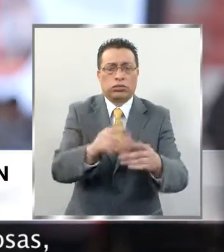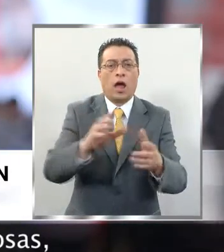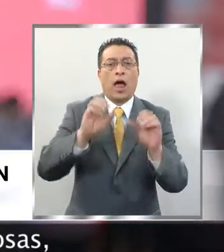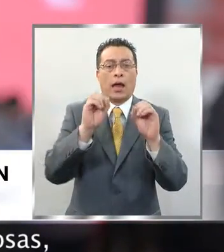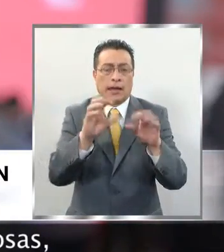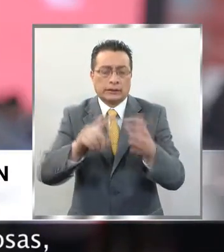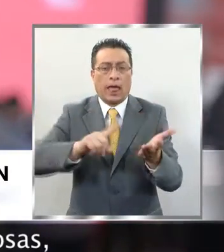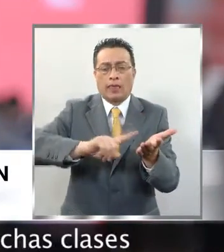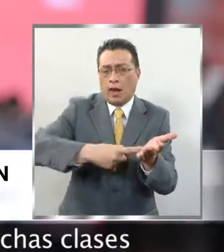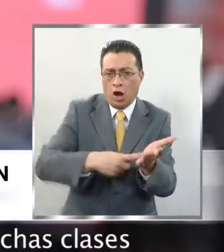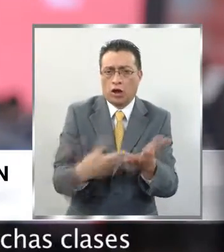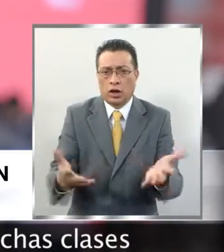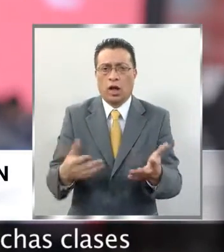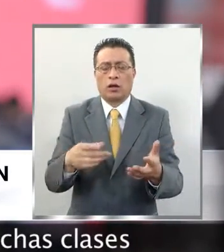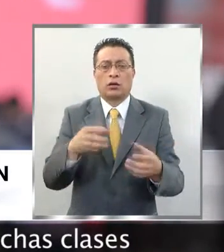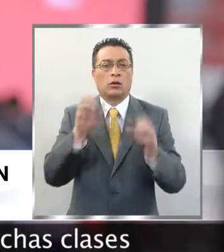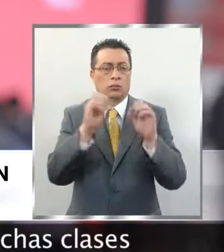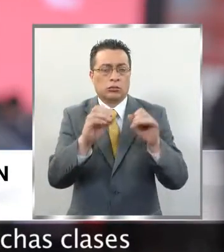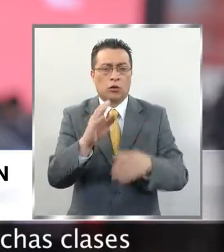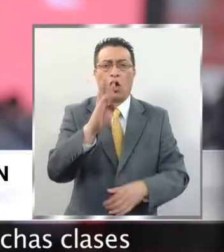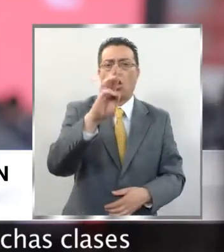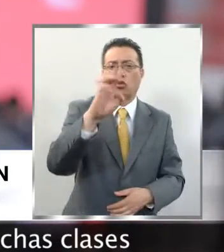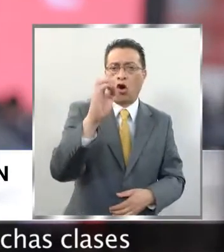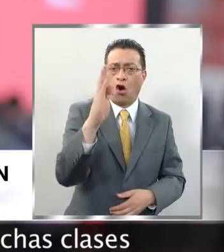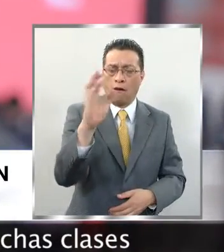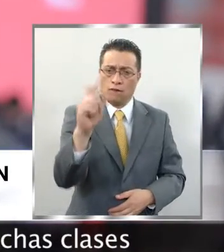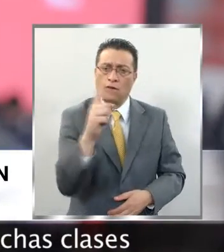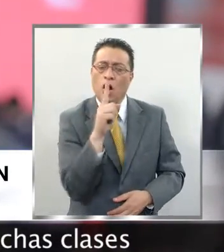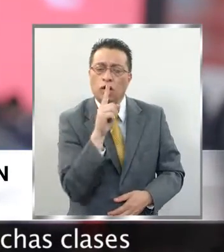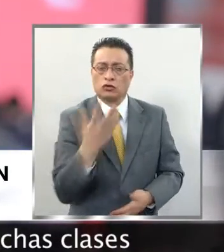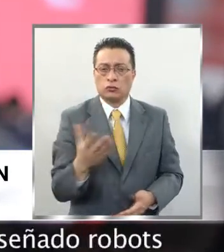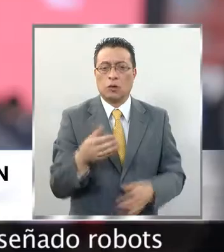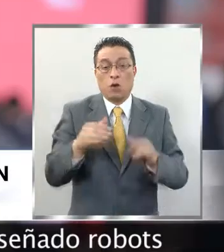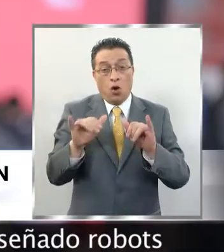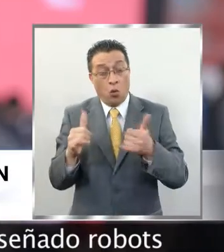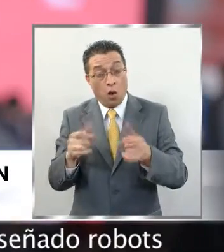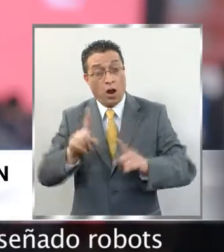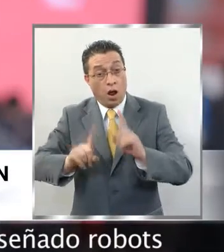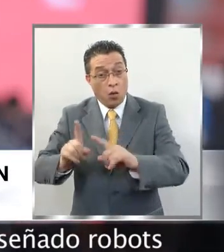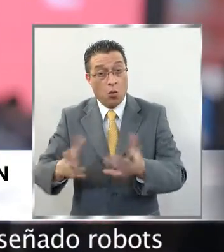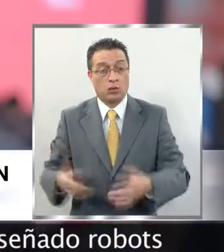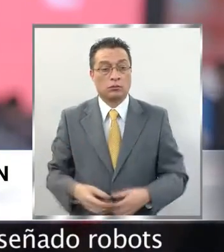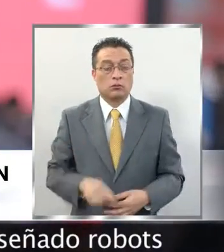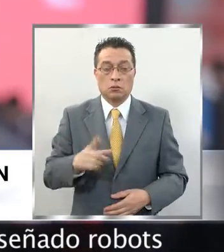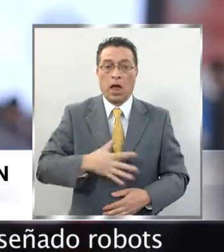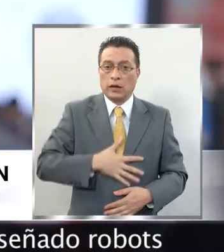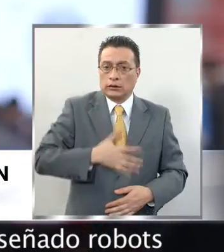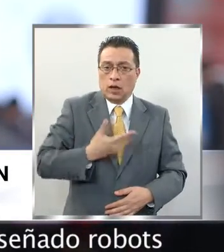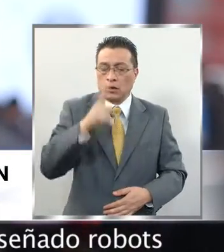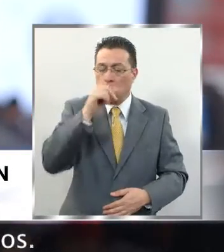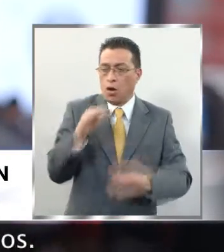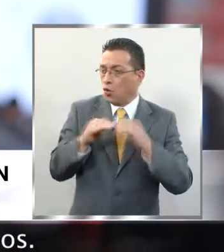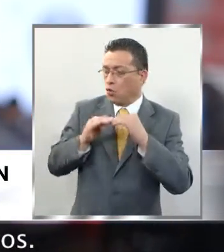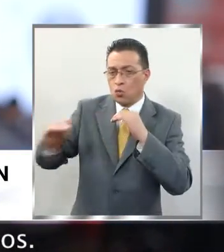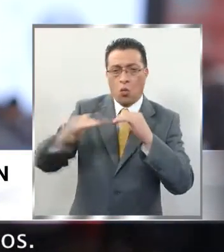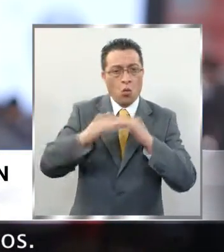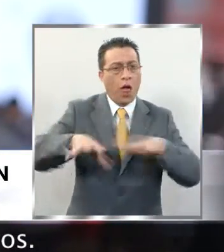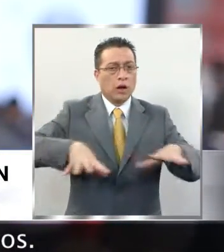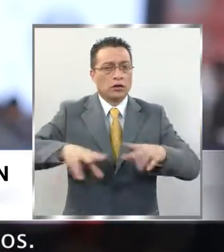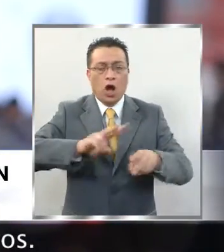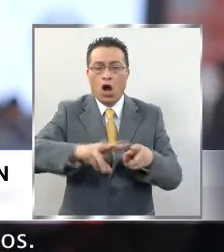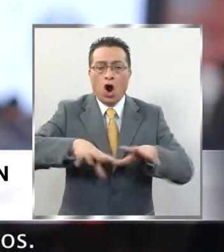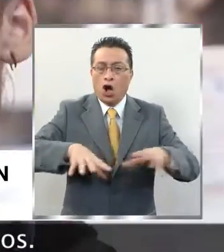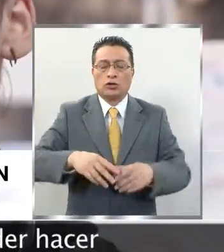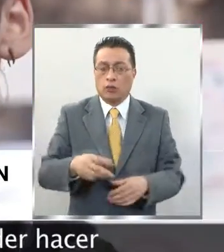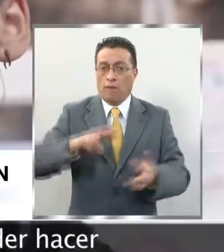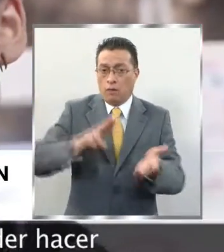aprender más cosas. Por ejemplo, hay por ahí muchas clases de tecnología, han enseñado robots y para algunos